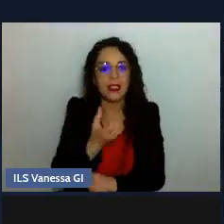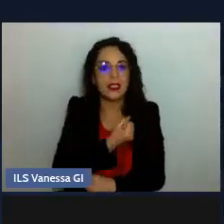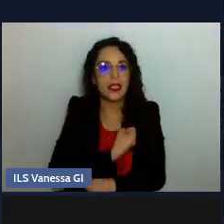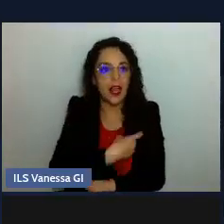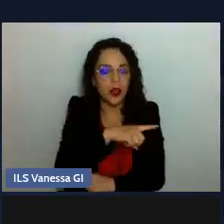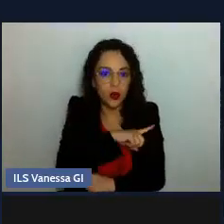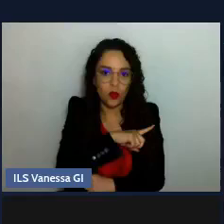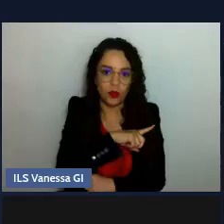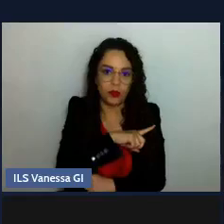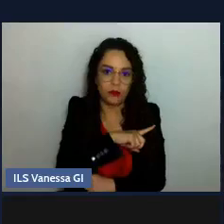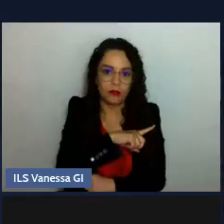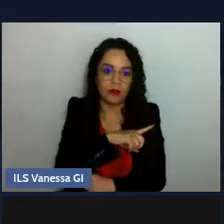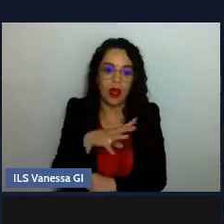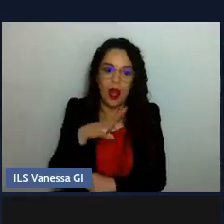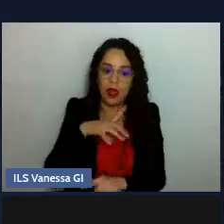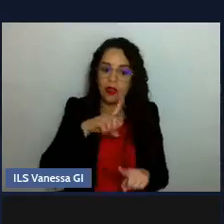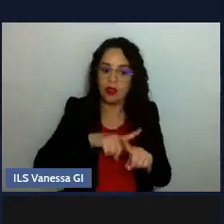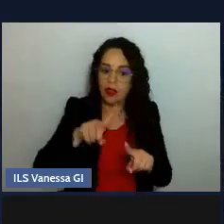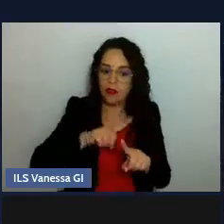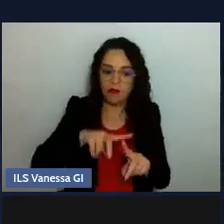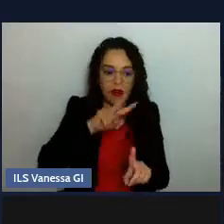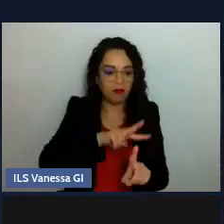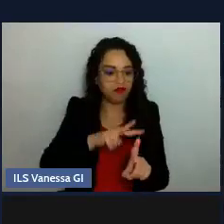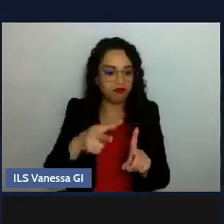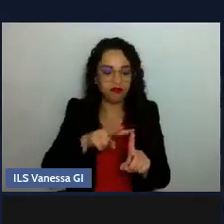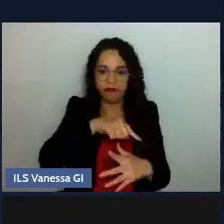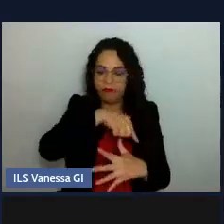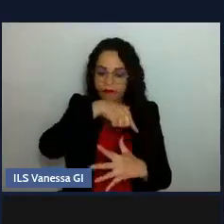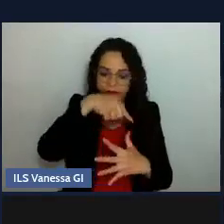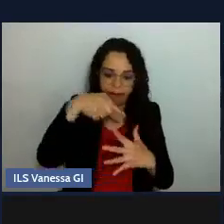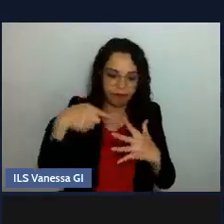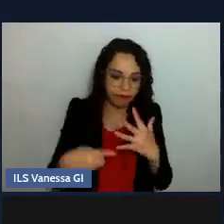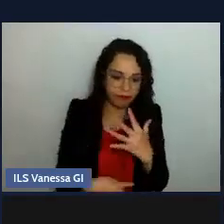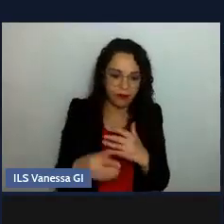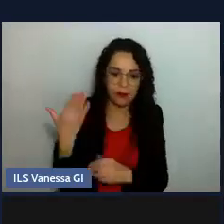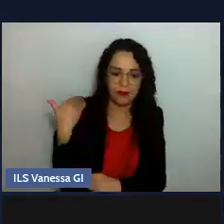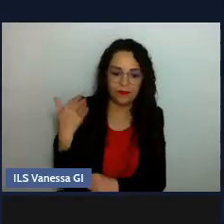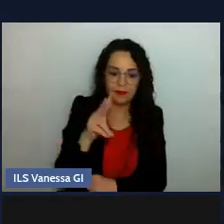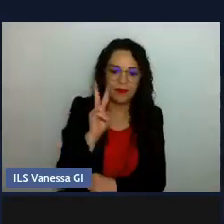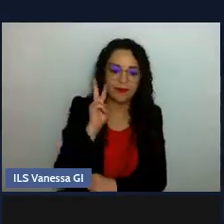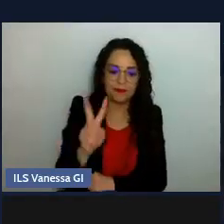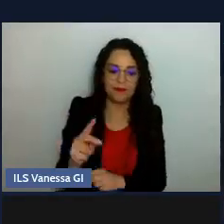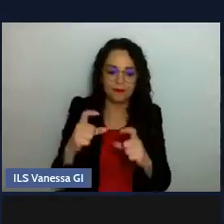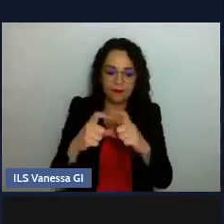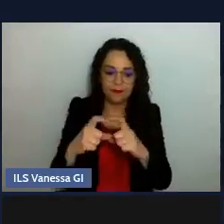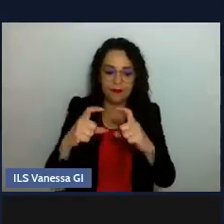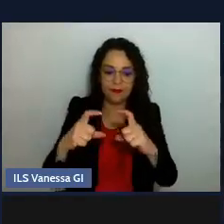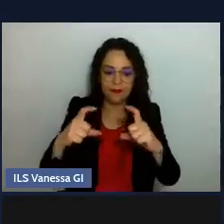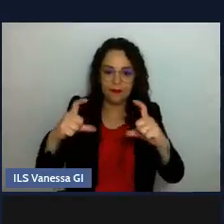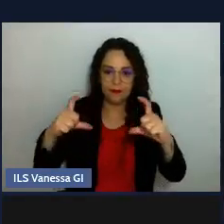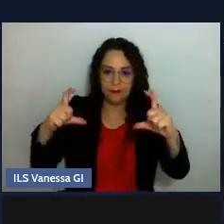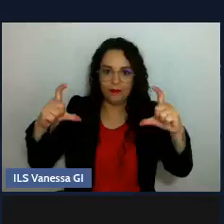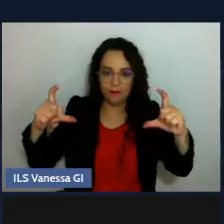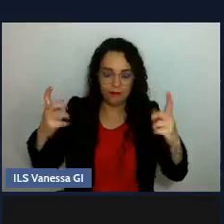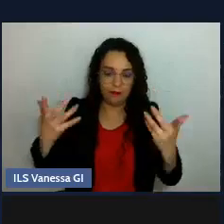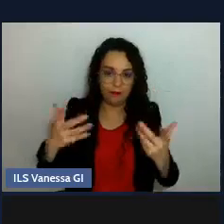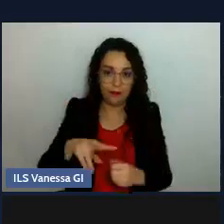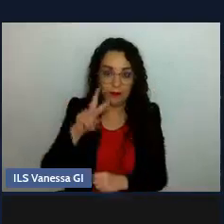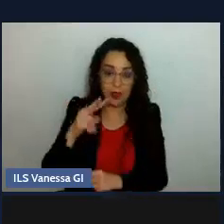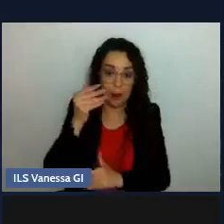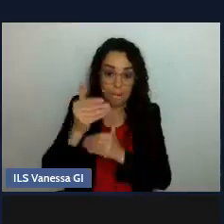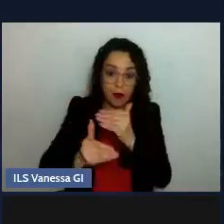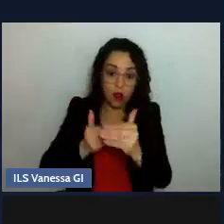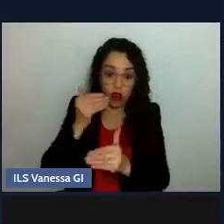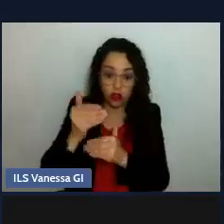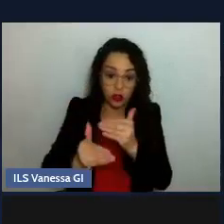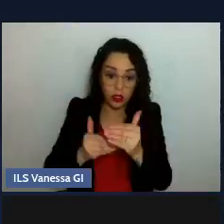que ya hemos visto. También es entender pues la complejidad del proceso, ¿no? Que es multidimensional.